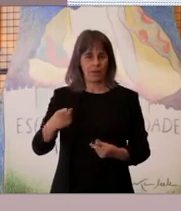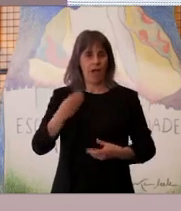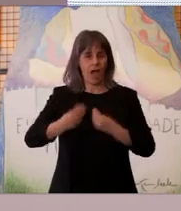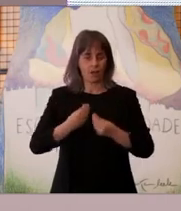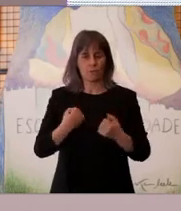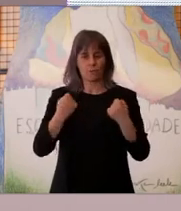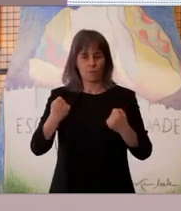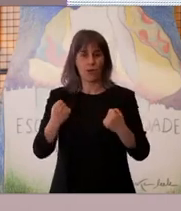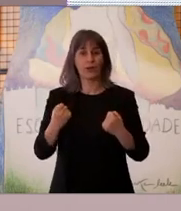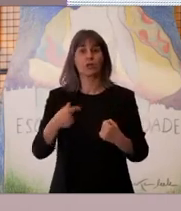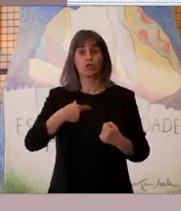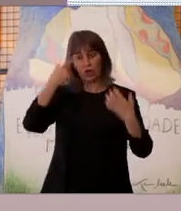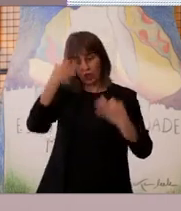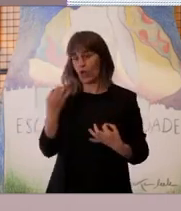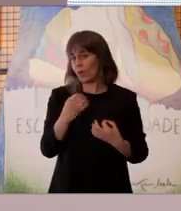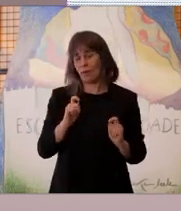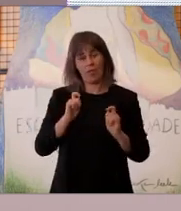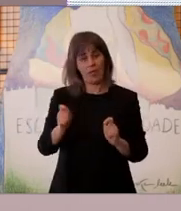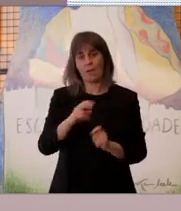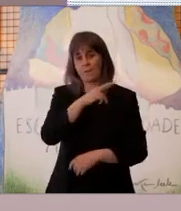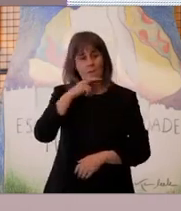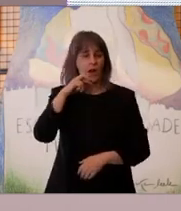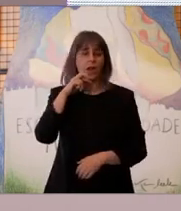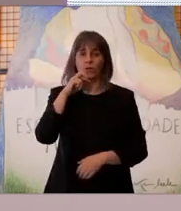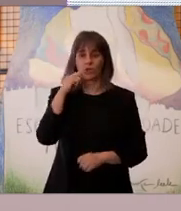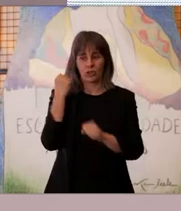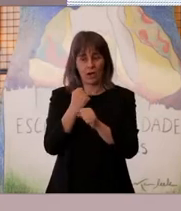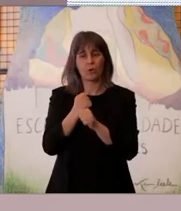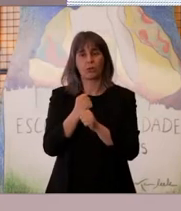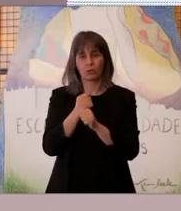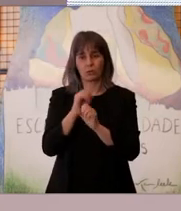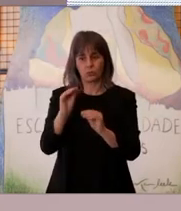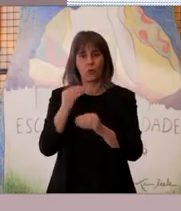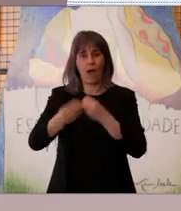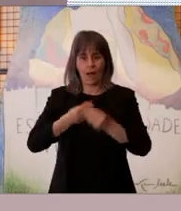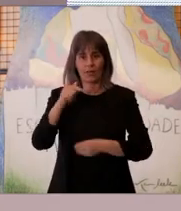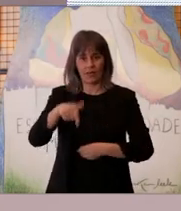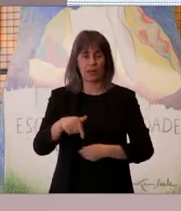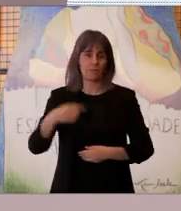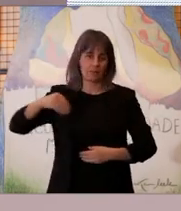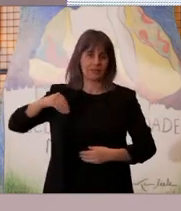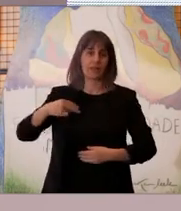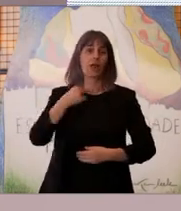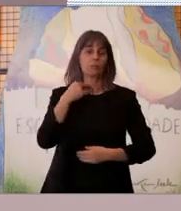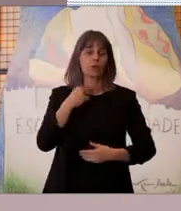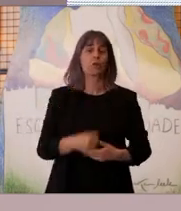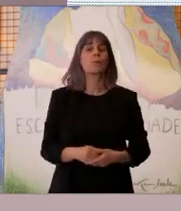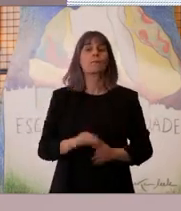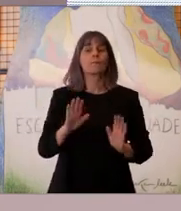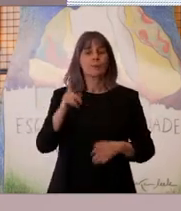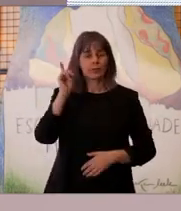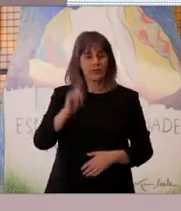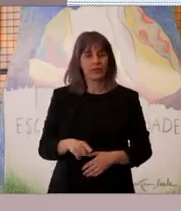y yo creo que que hay que poner en valor el trabajo que está haciendo Carmela como presidenta de la diputación pero también como